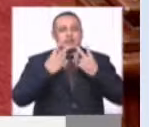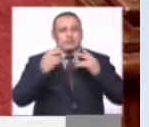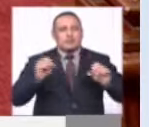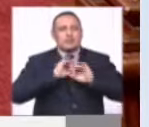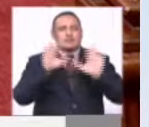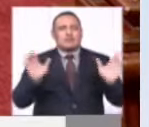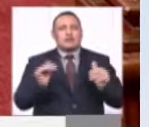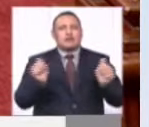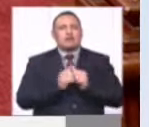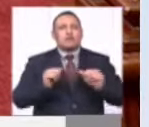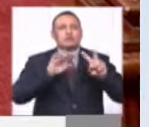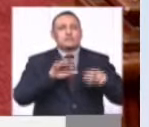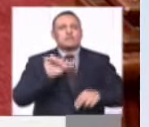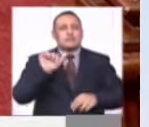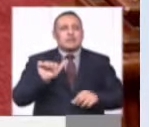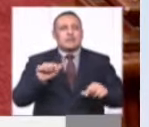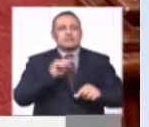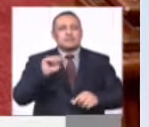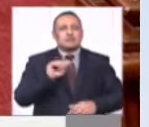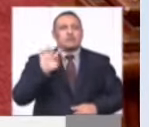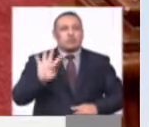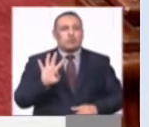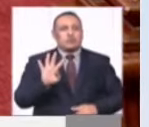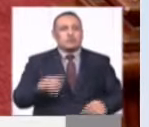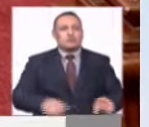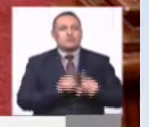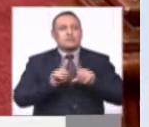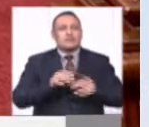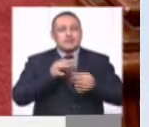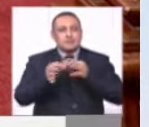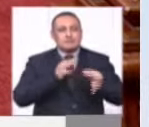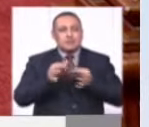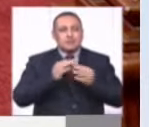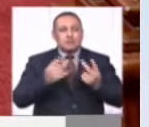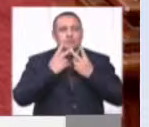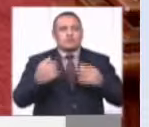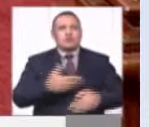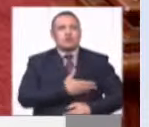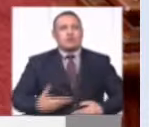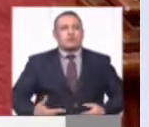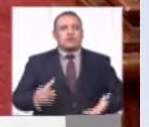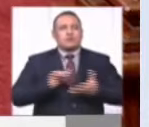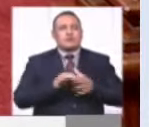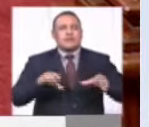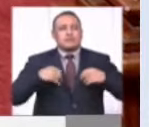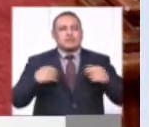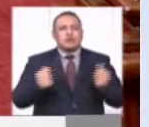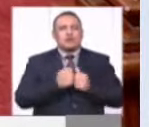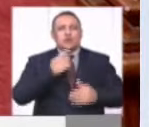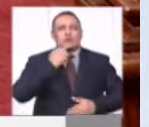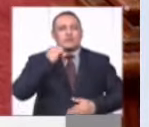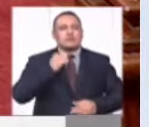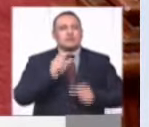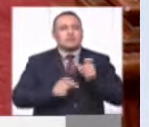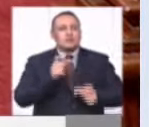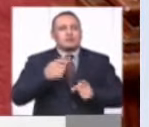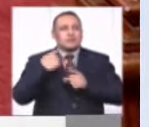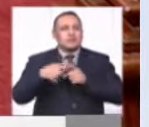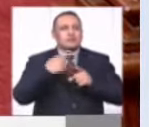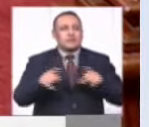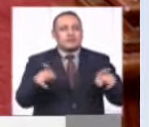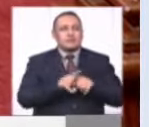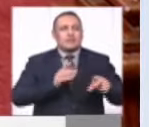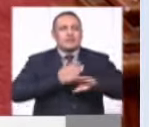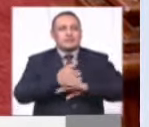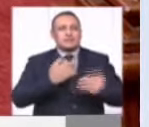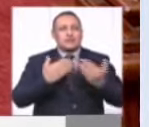el artículo 7A, inciso 4, y cito: el Estado reconoce el derecho de toda persona a